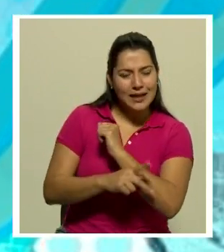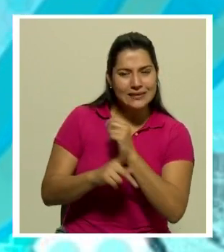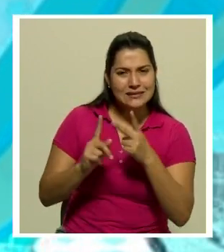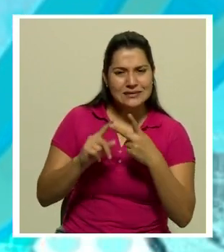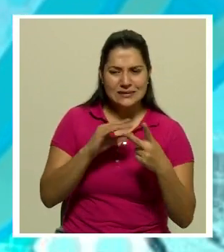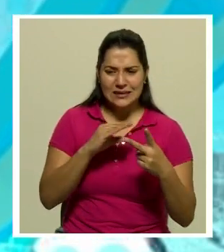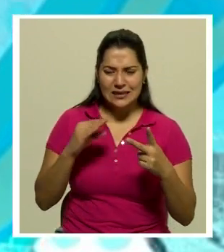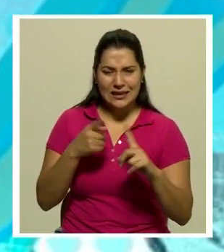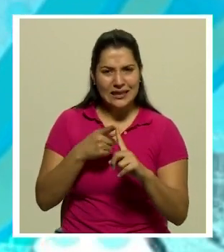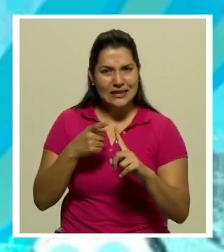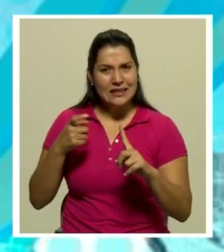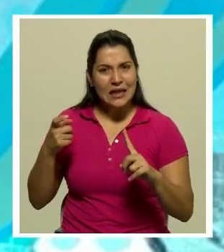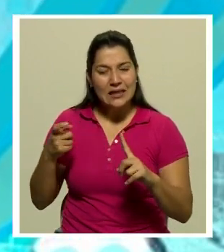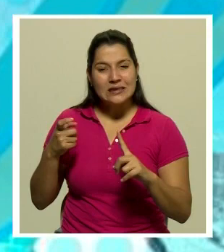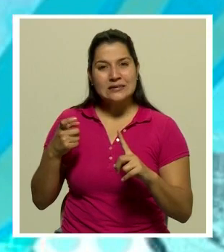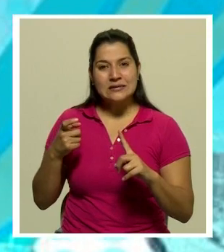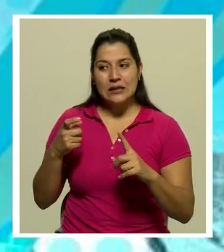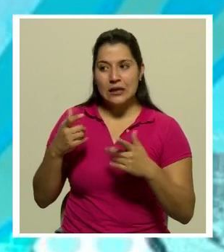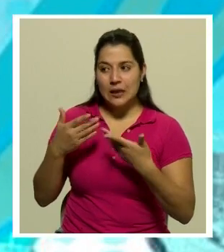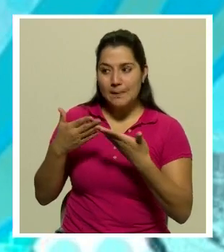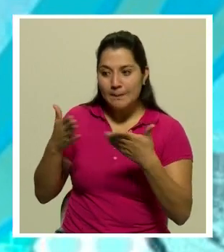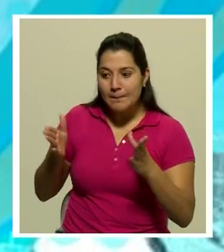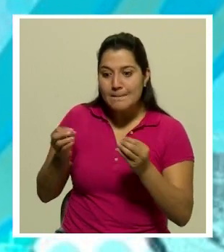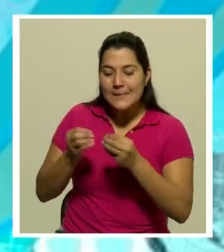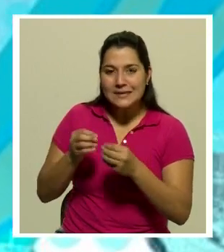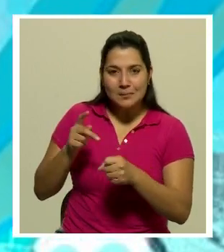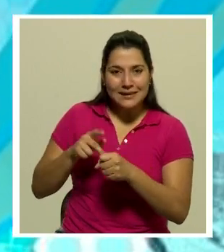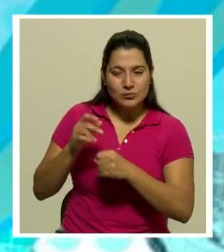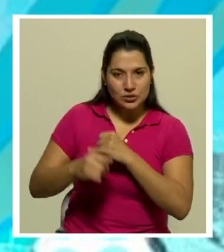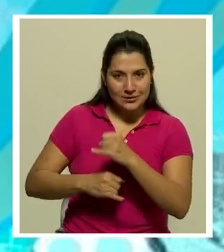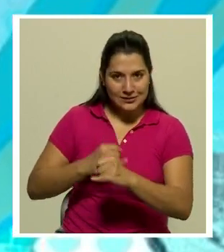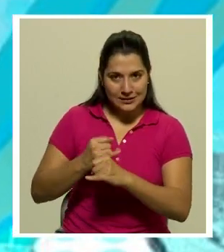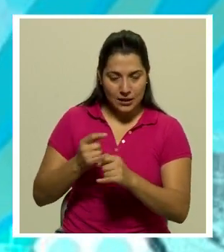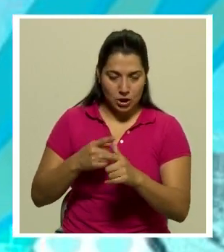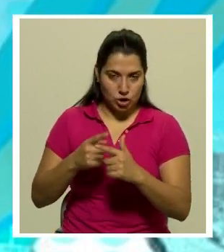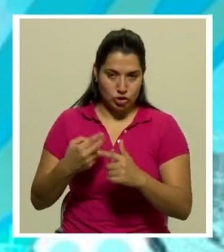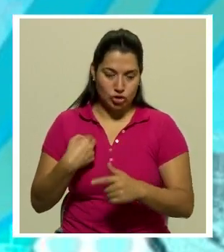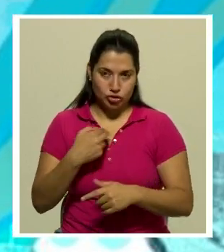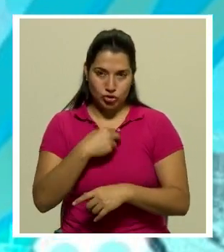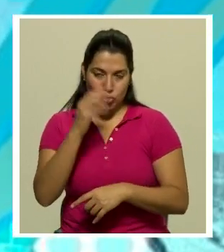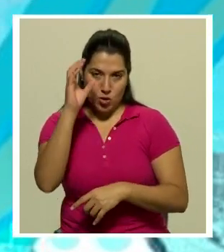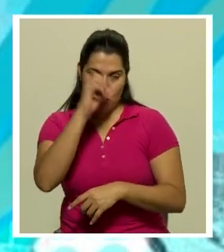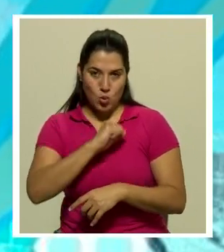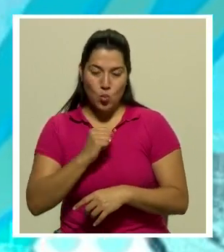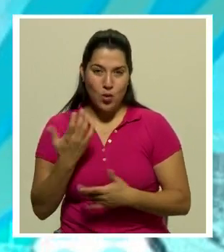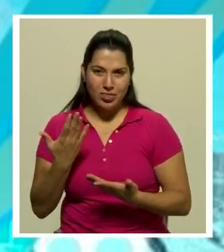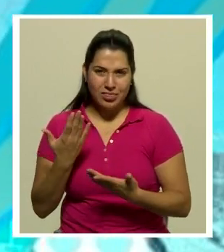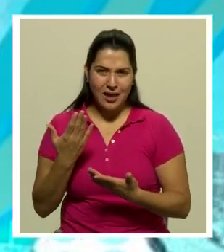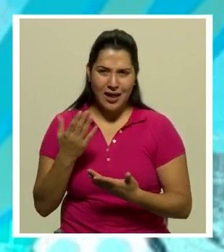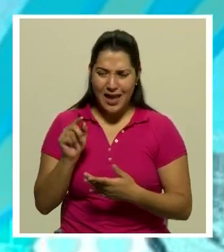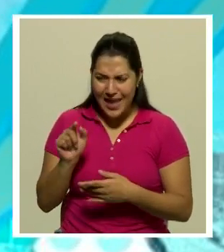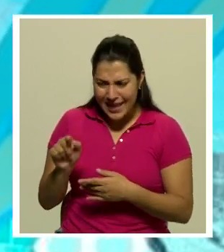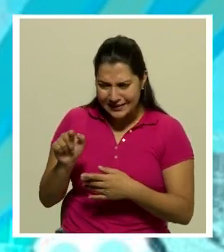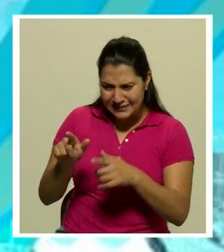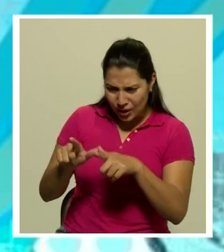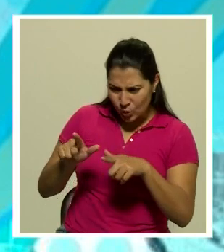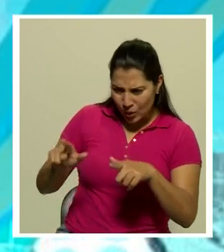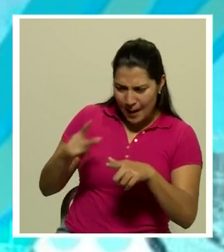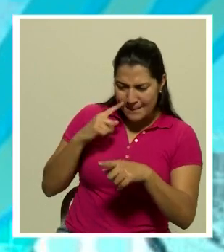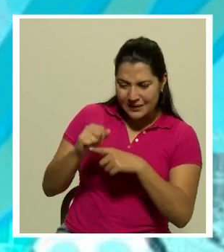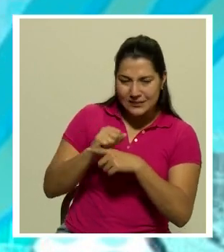mucha apertura internacional, pues se da cuenta que a nivel internacional es lo que se acostumbra,